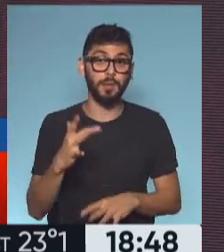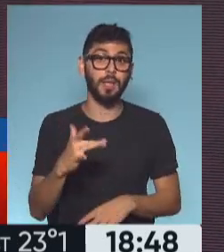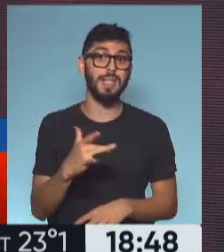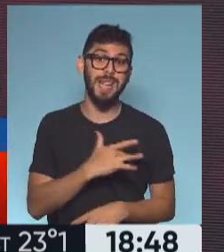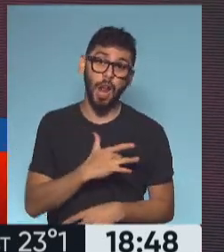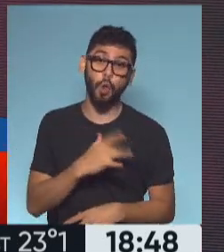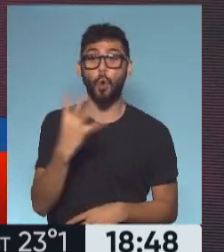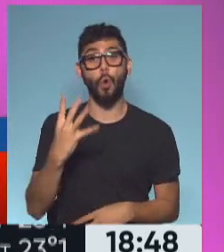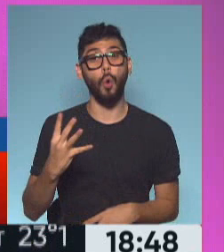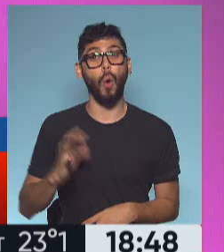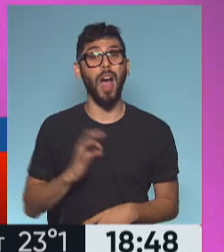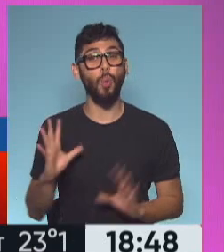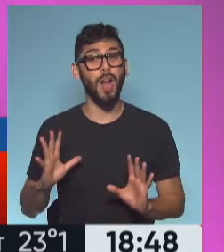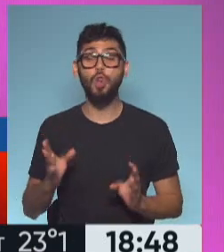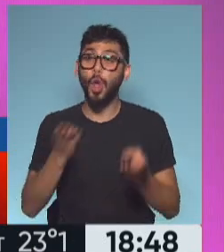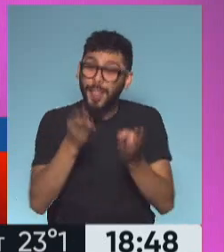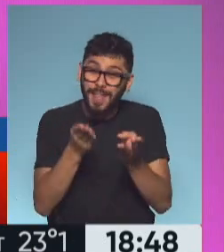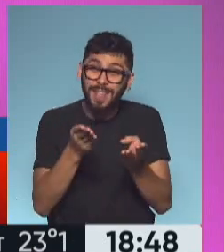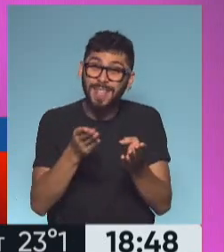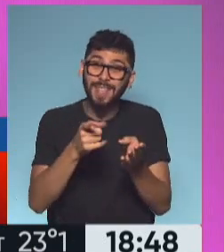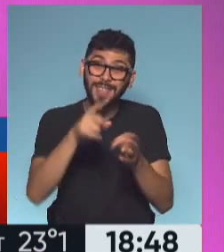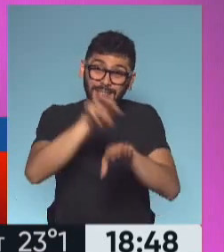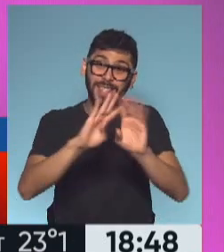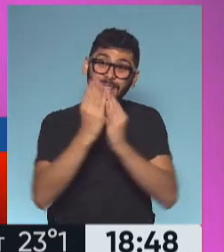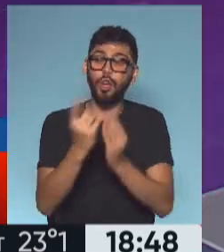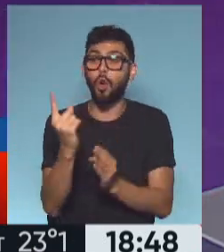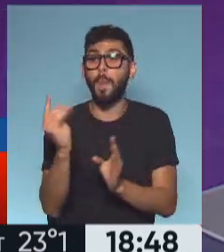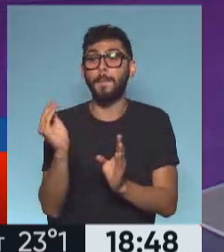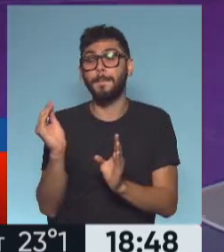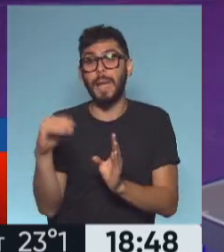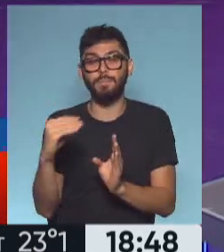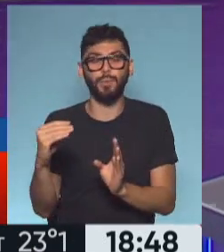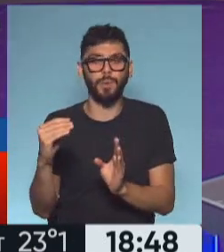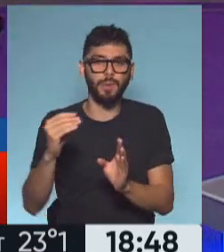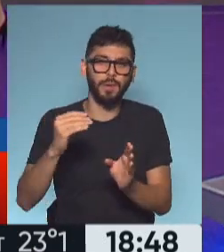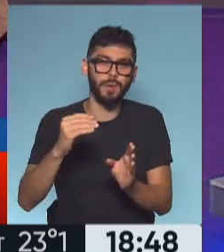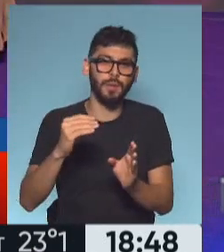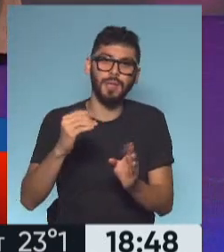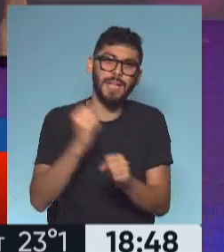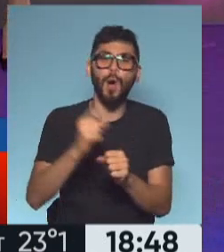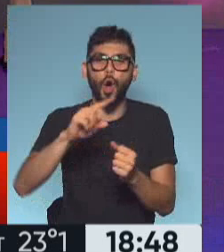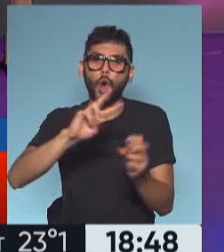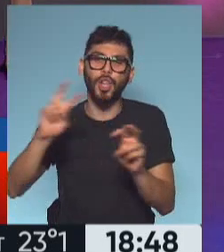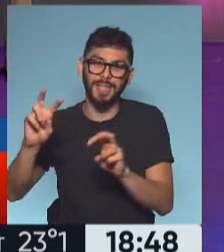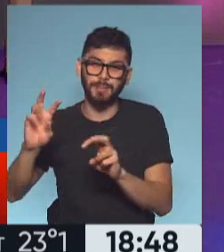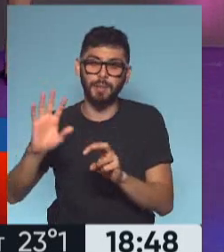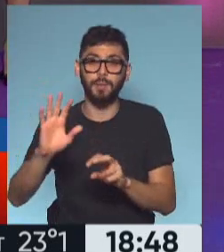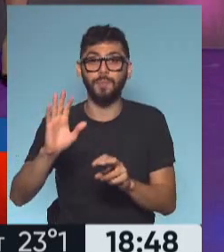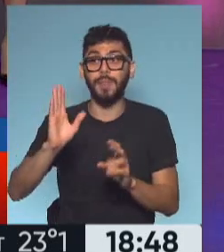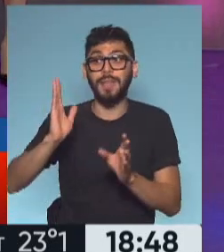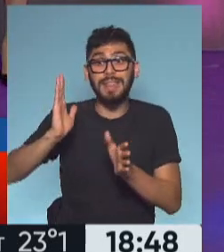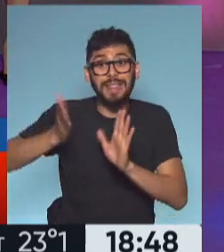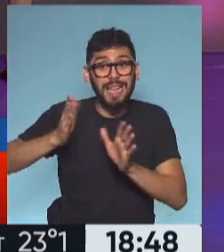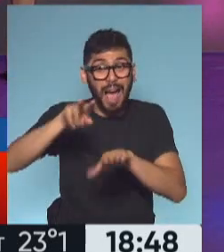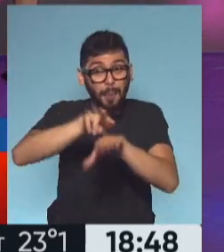tardan 4 más o menos. ¿Sí? Tardamos un poco más porque son otras, nos ocupamos además de otras cositas. El terapista son